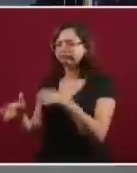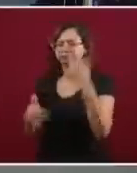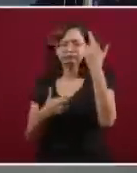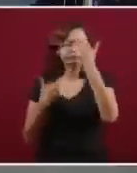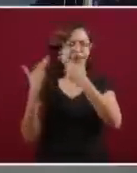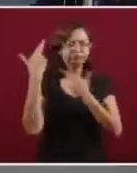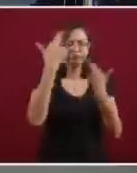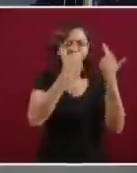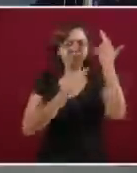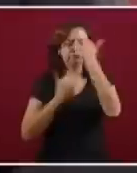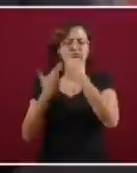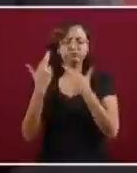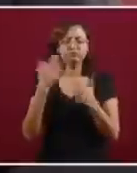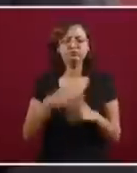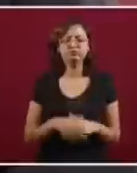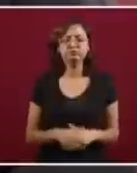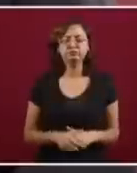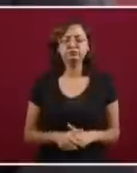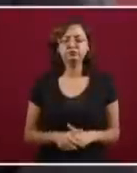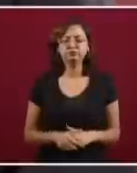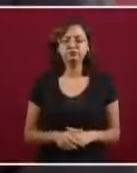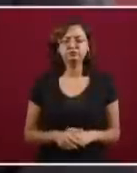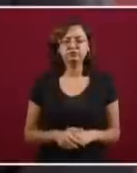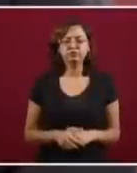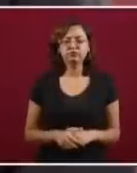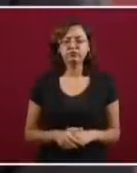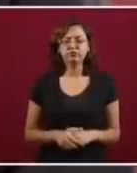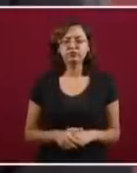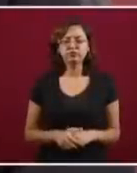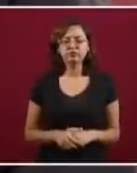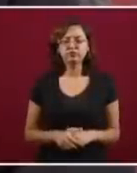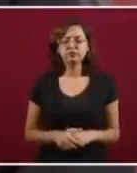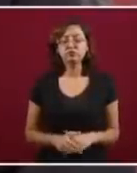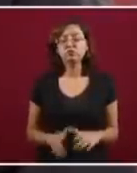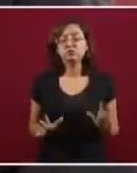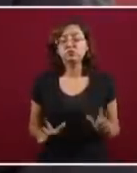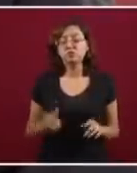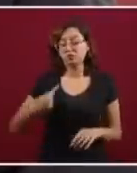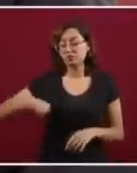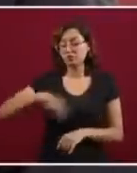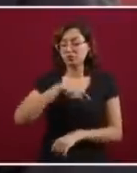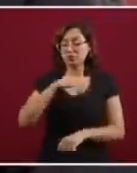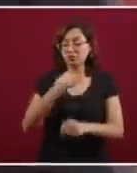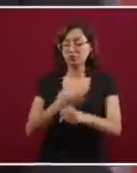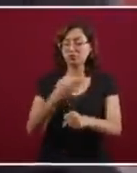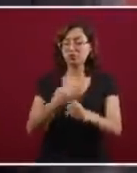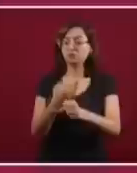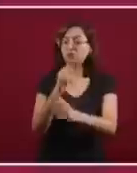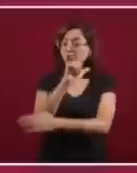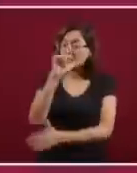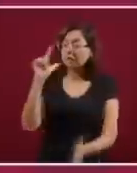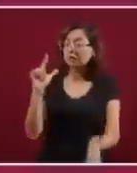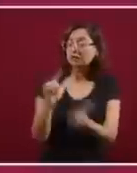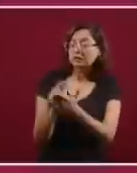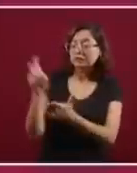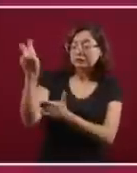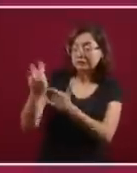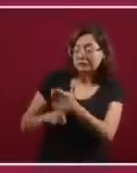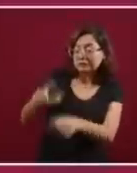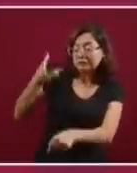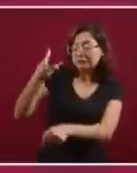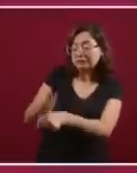no estamos empezando por la legislación también hay que aclarar